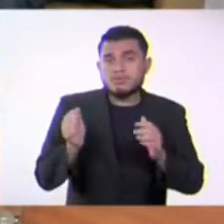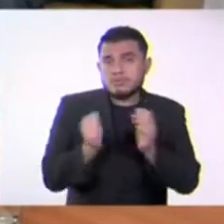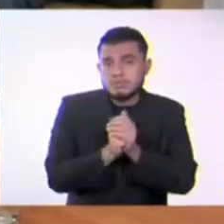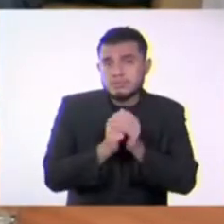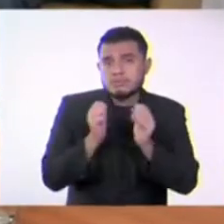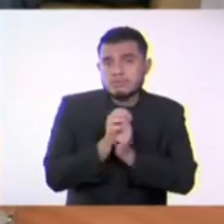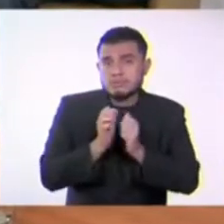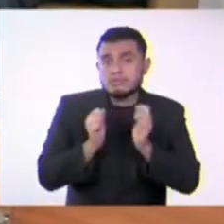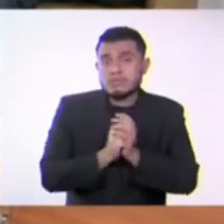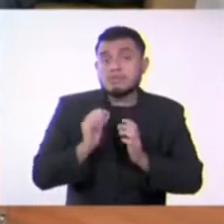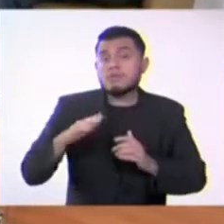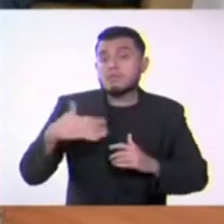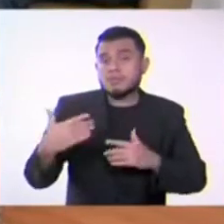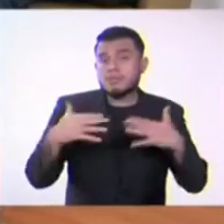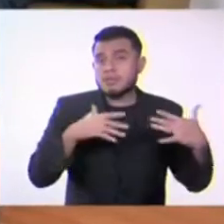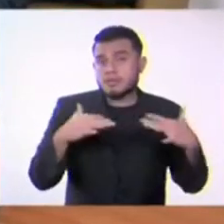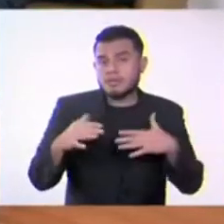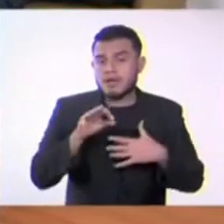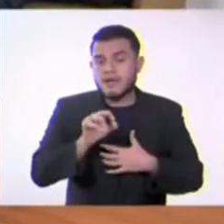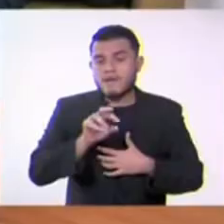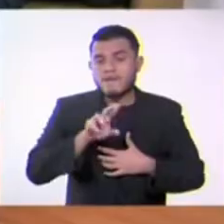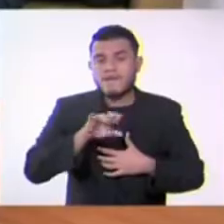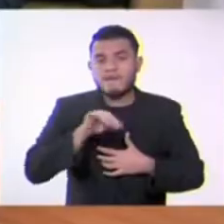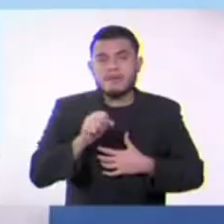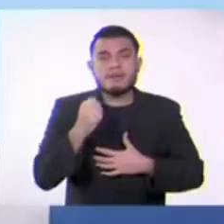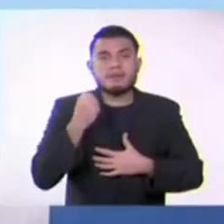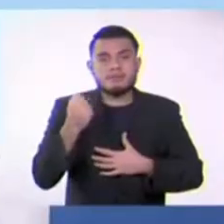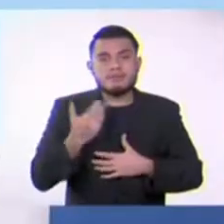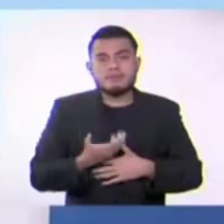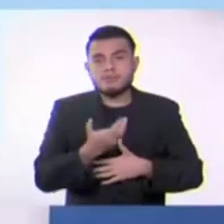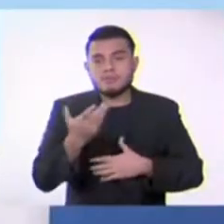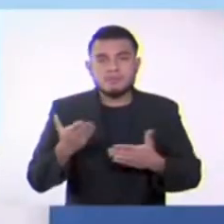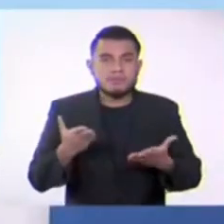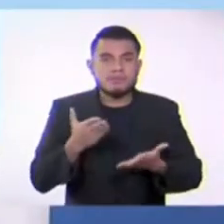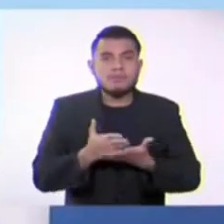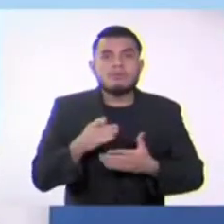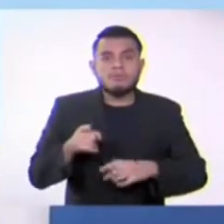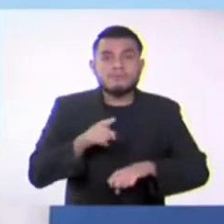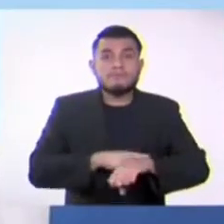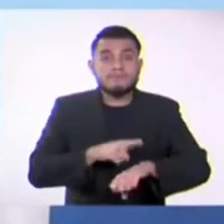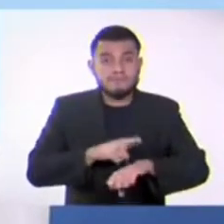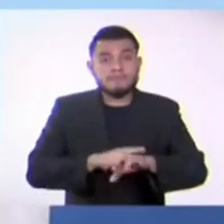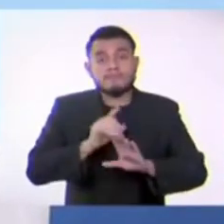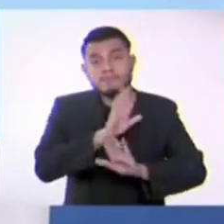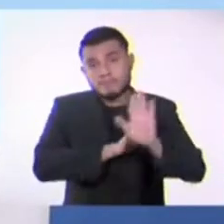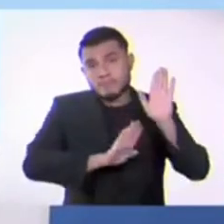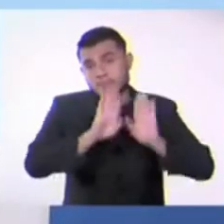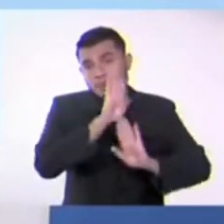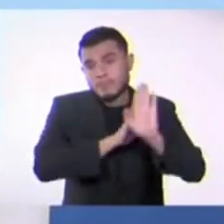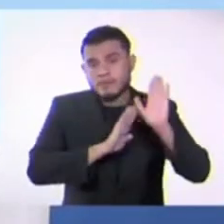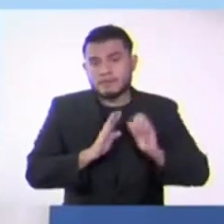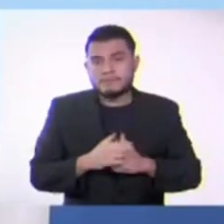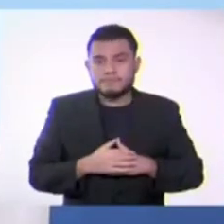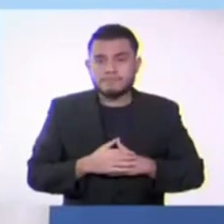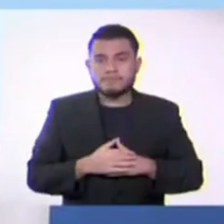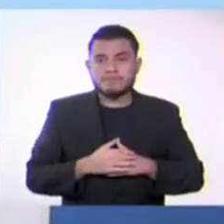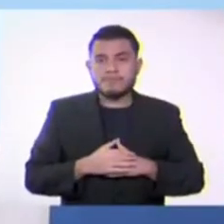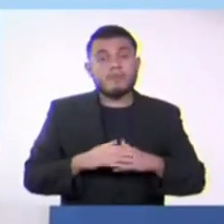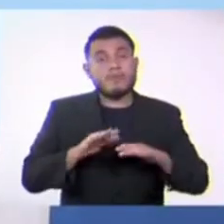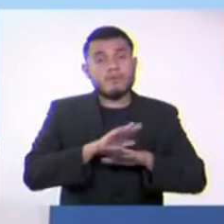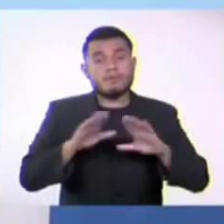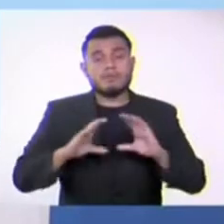posguerra fría, es importante situarnos en ese periodo histórico. Entonces, en la última